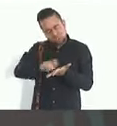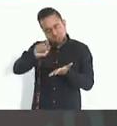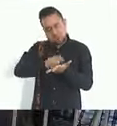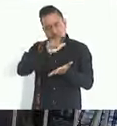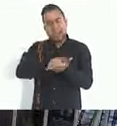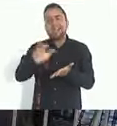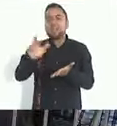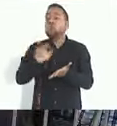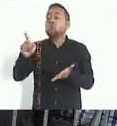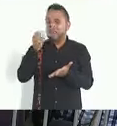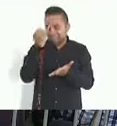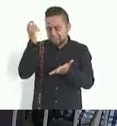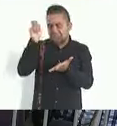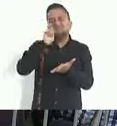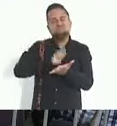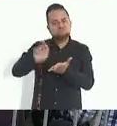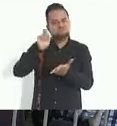reforma que